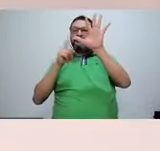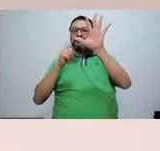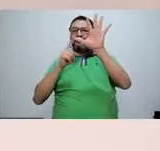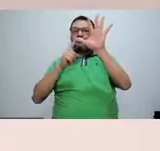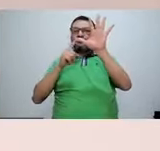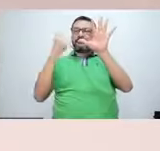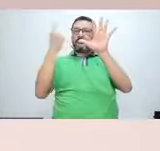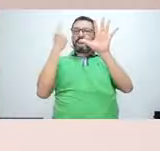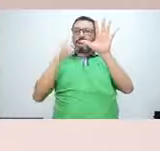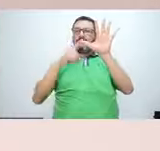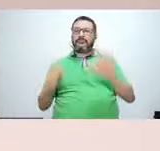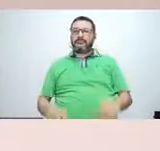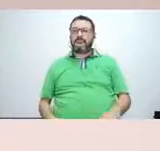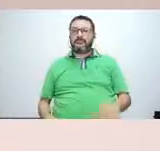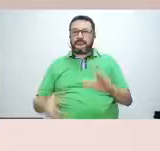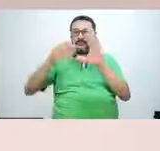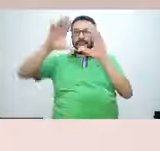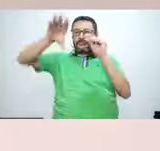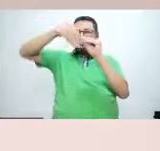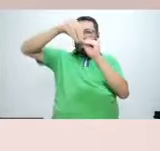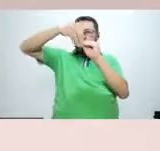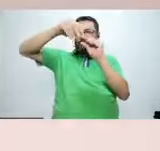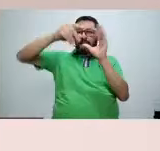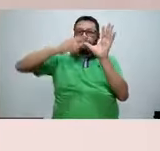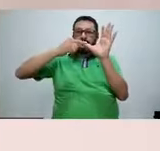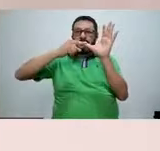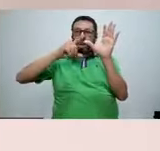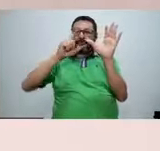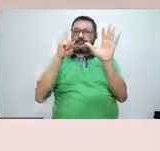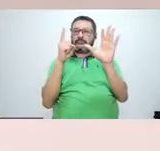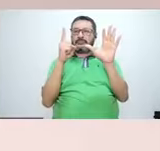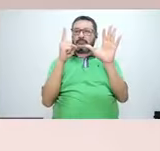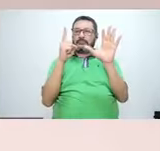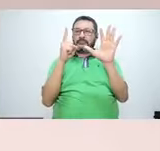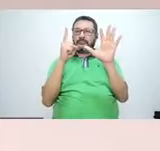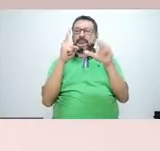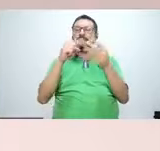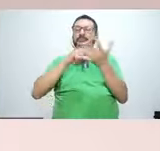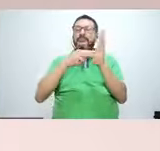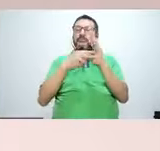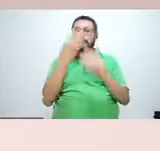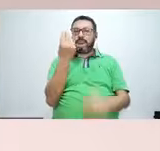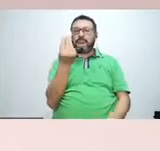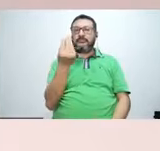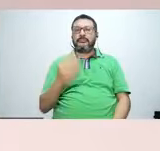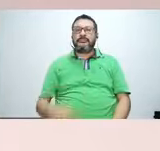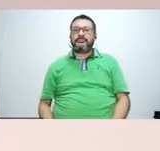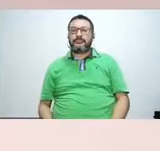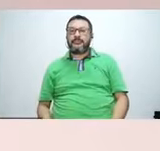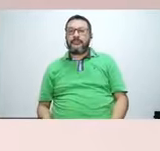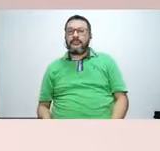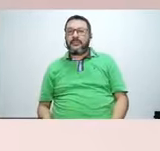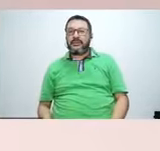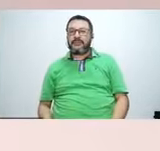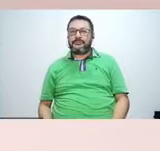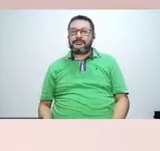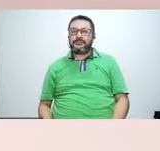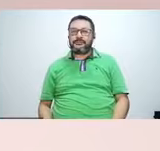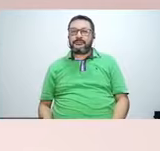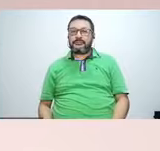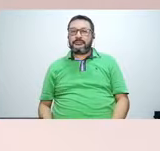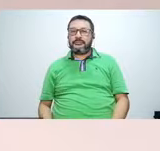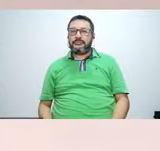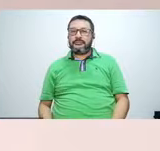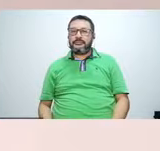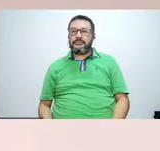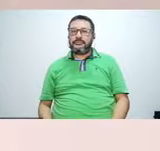individual, que es la suma de los 4, y una sexta, que es equipos. La medalla de equipos es como la más, como te digo, como la